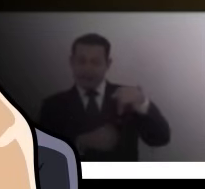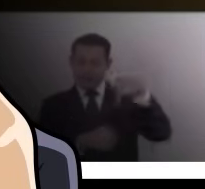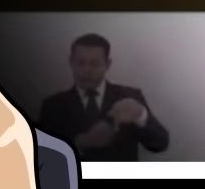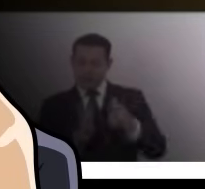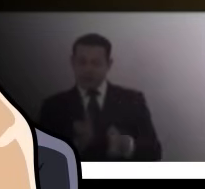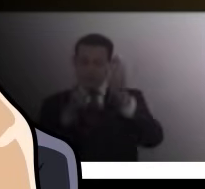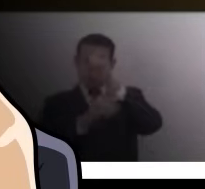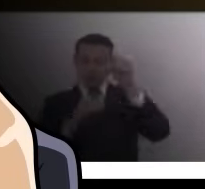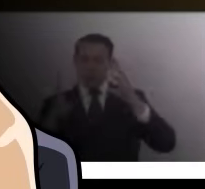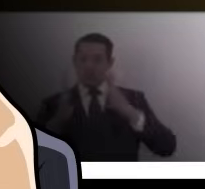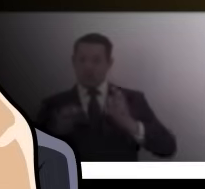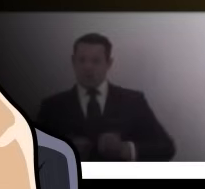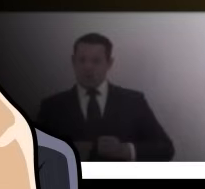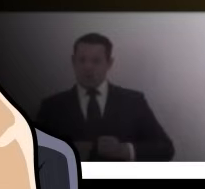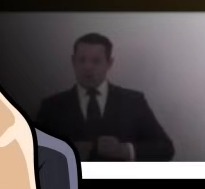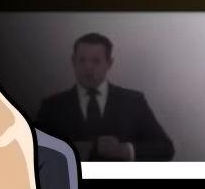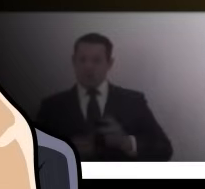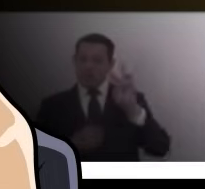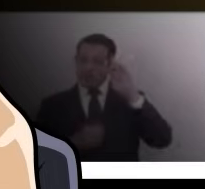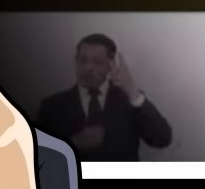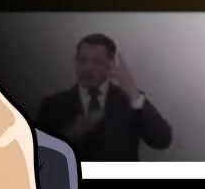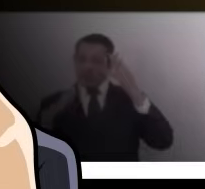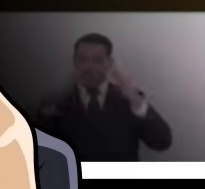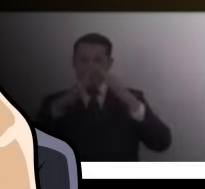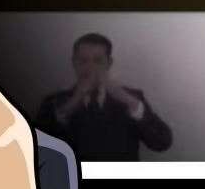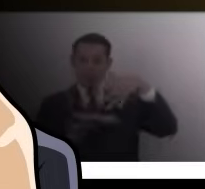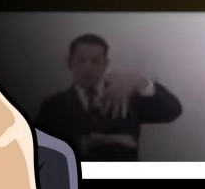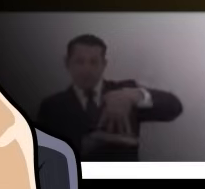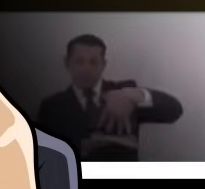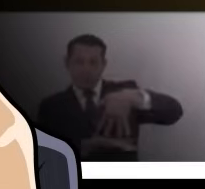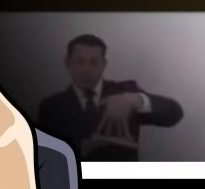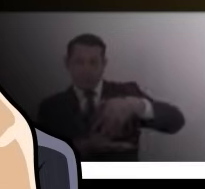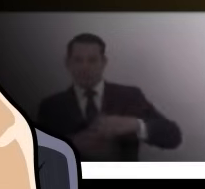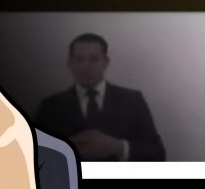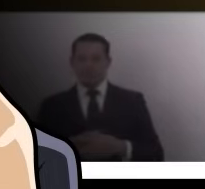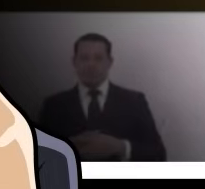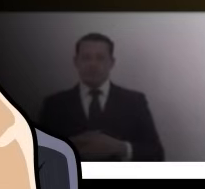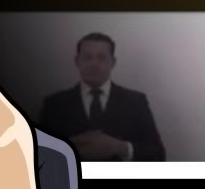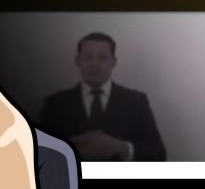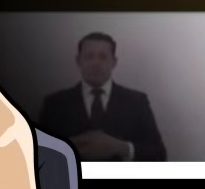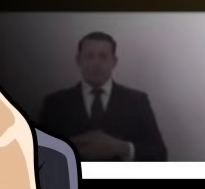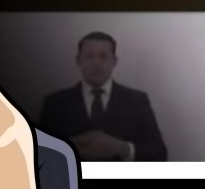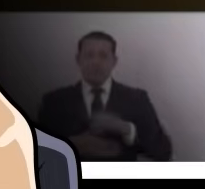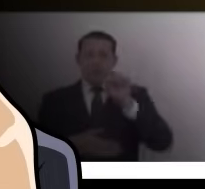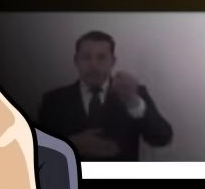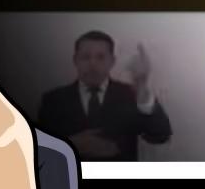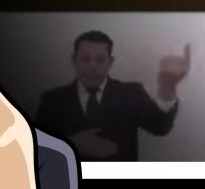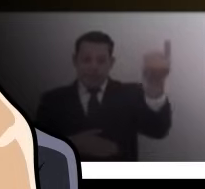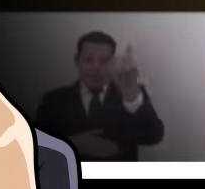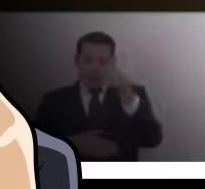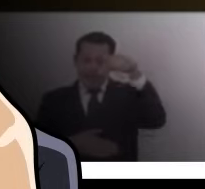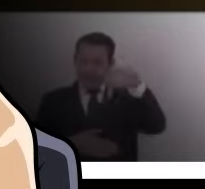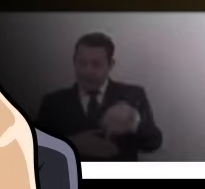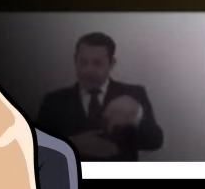este órgano de Estado es la casa del pueblo. Y cuando ustedes vienen